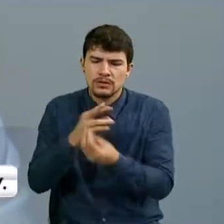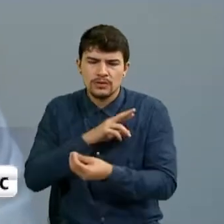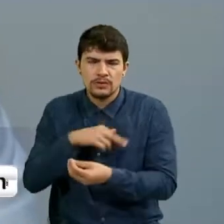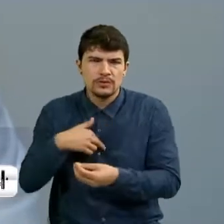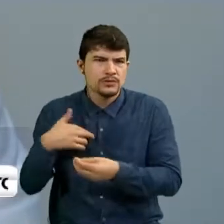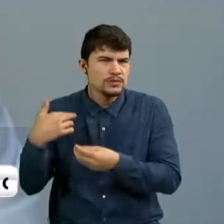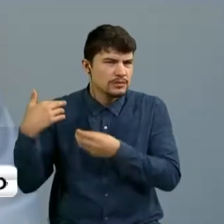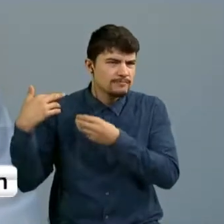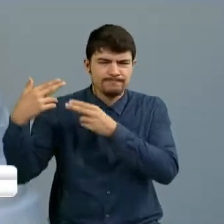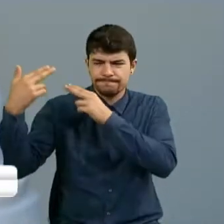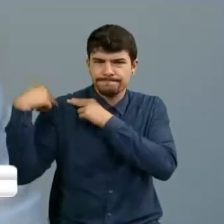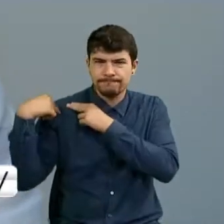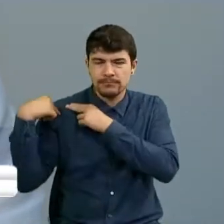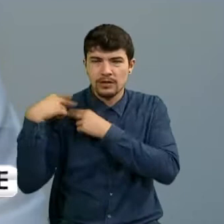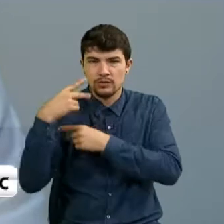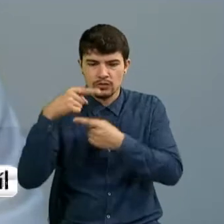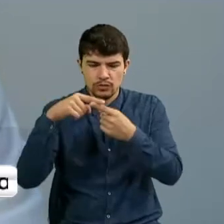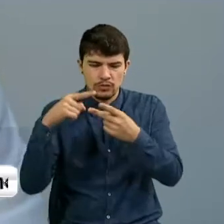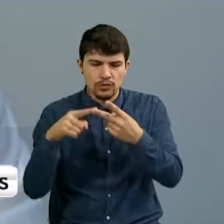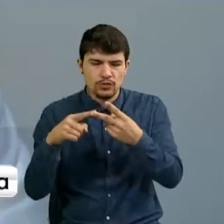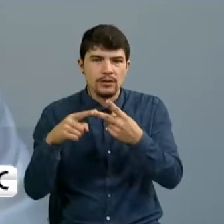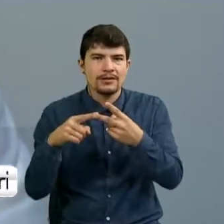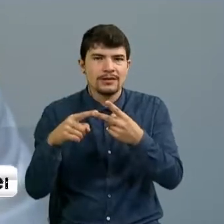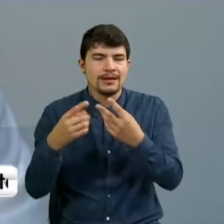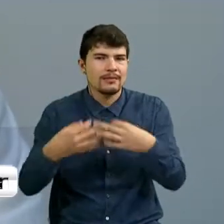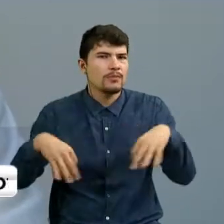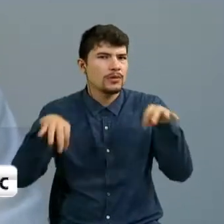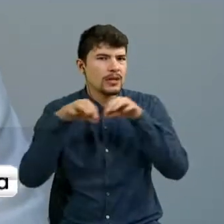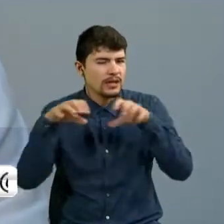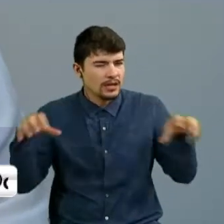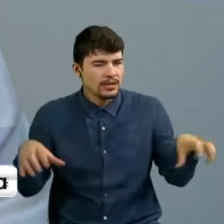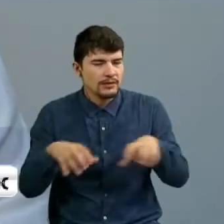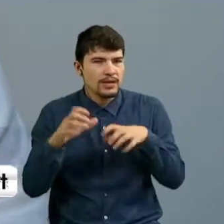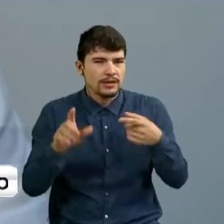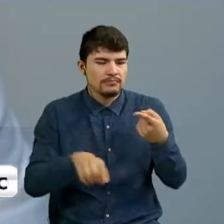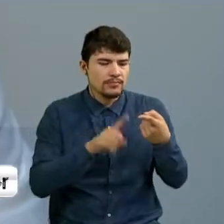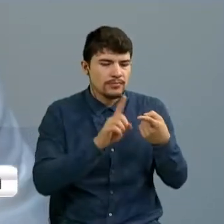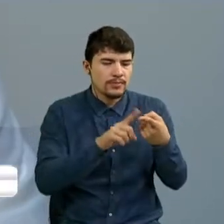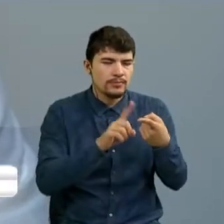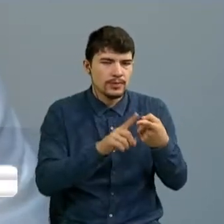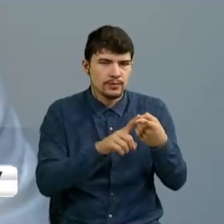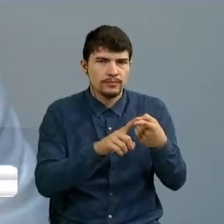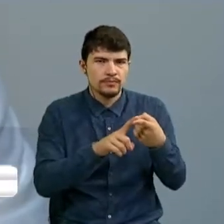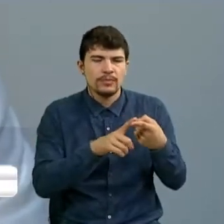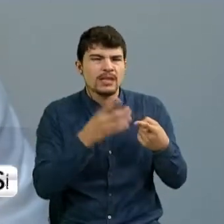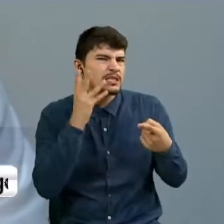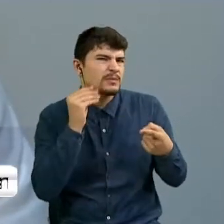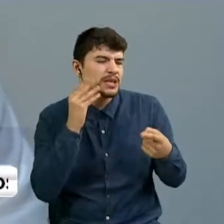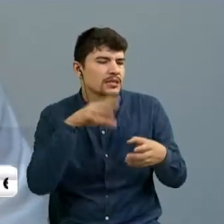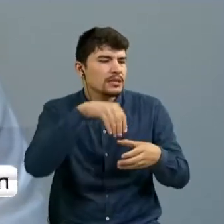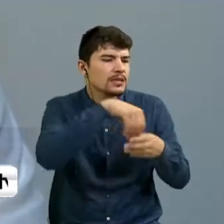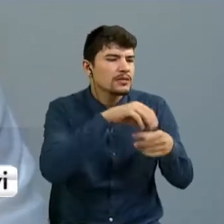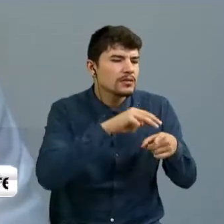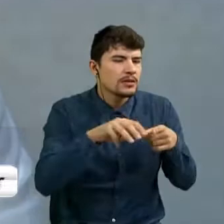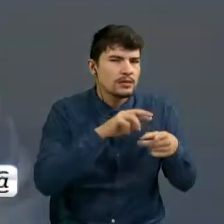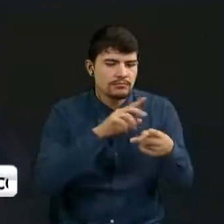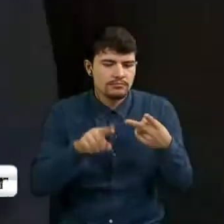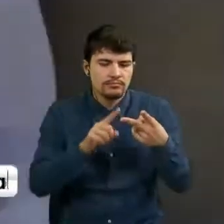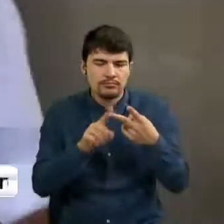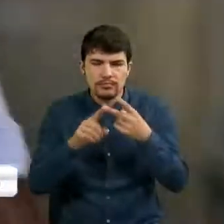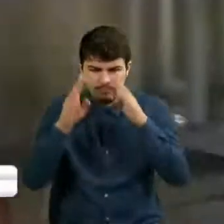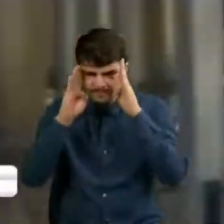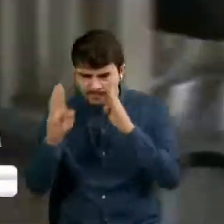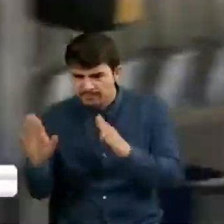cosas importantes. Uno es recorrer el sistema, caminar en el sistema, y dos, hablar con la gente, escuchar a la